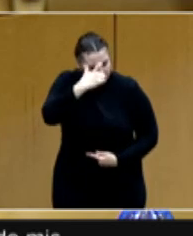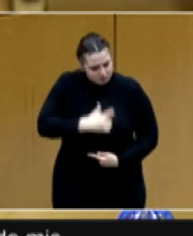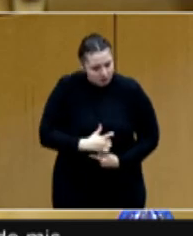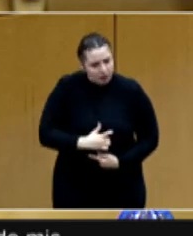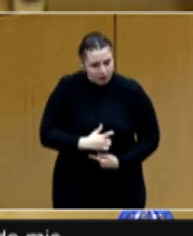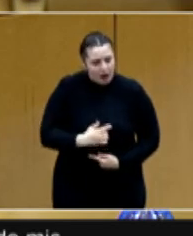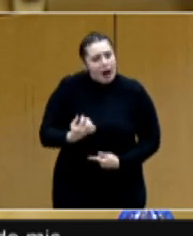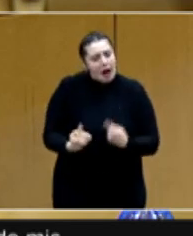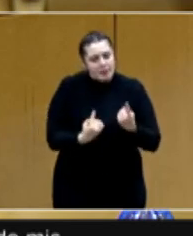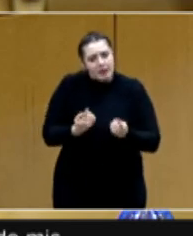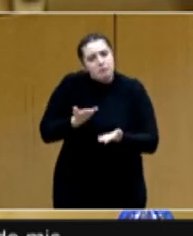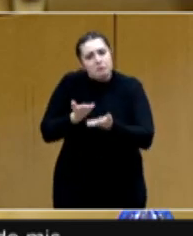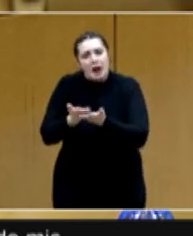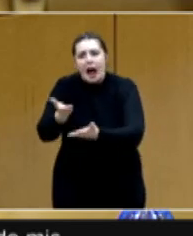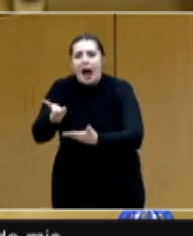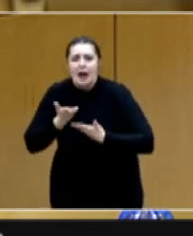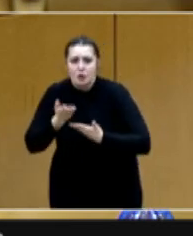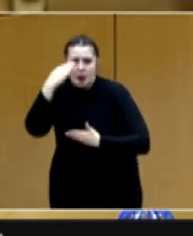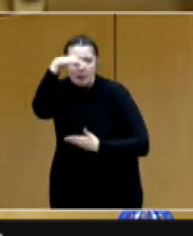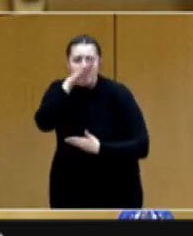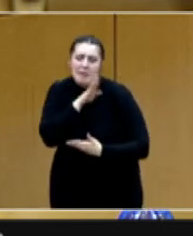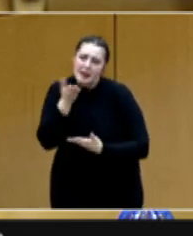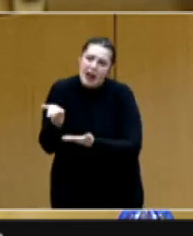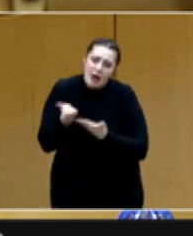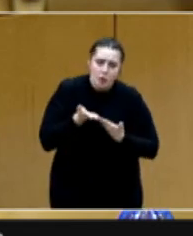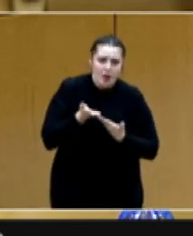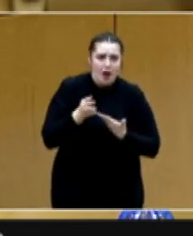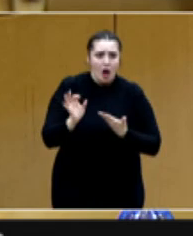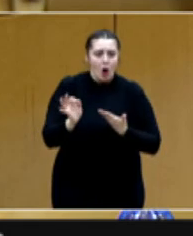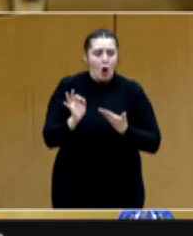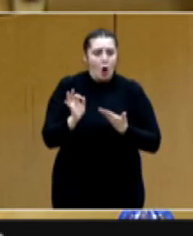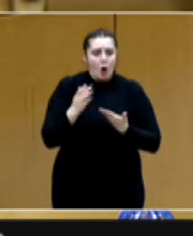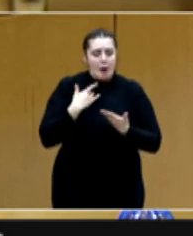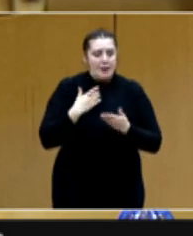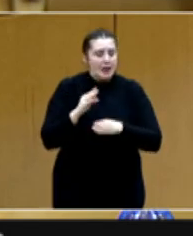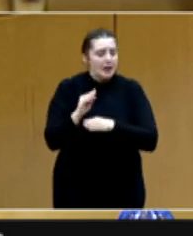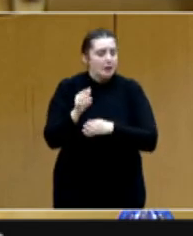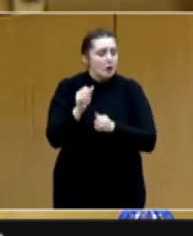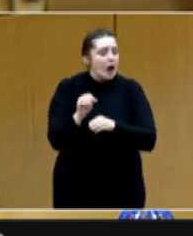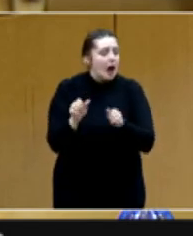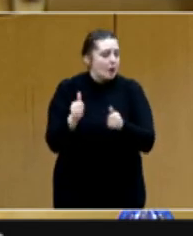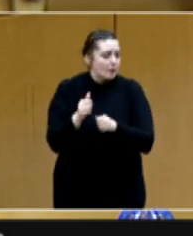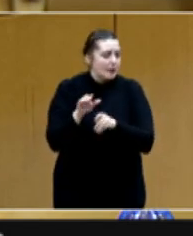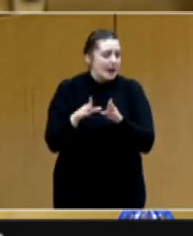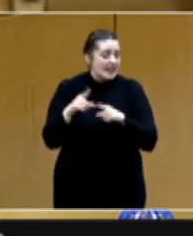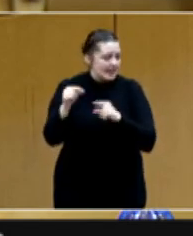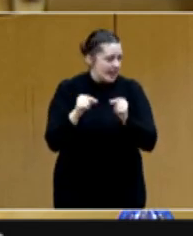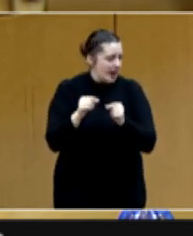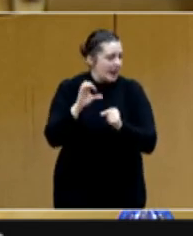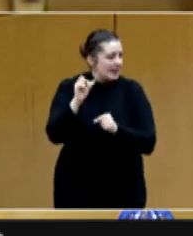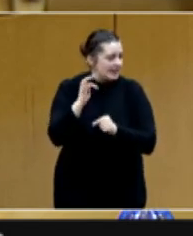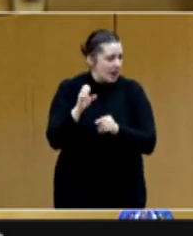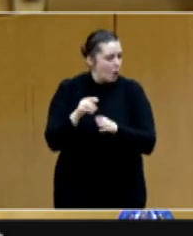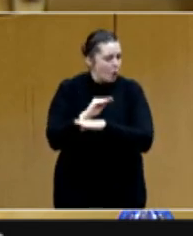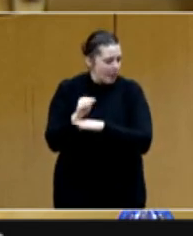pedir ayuda a mis padres a mi hermana estrella Así me siento